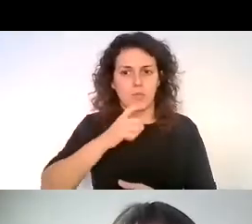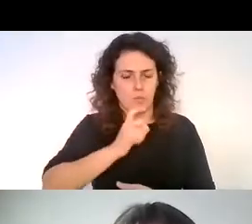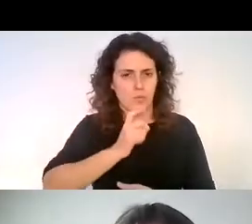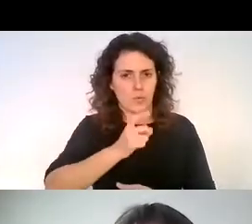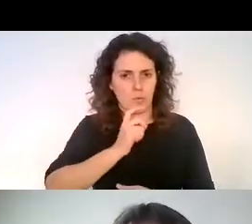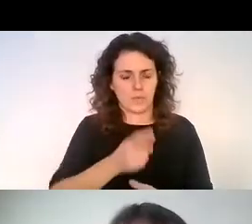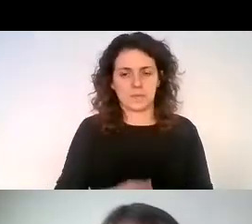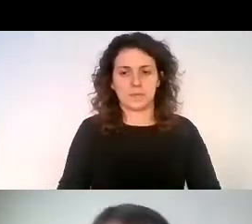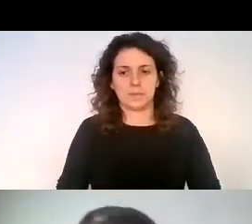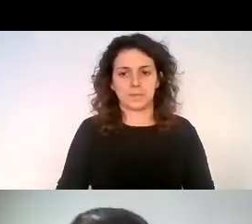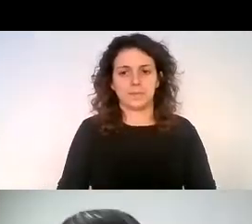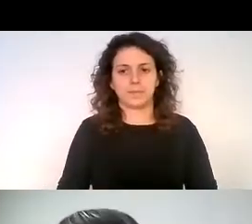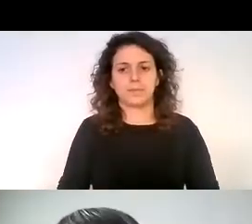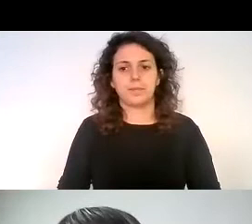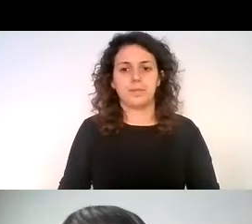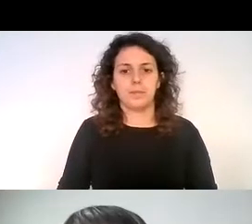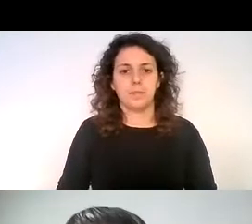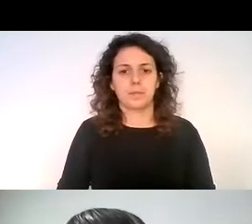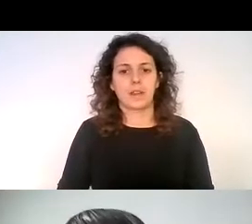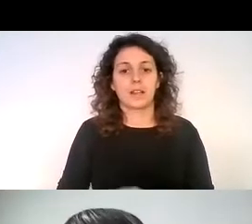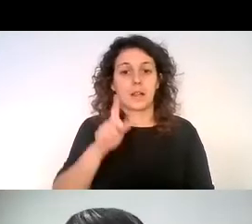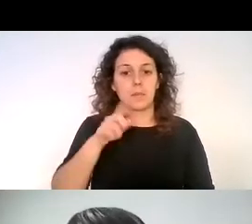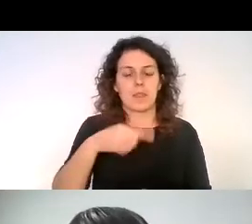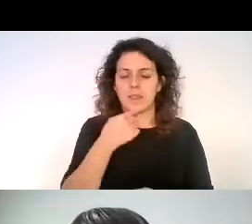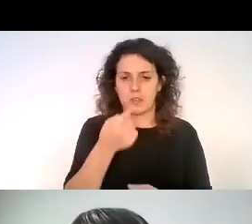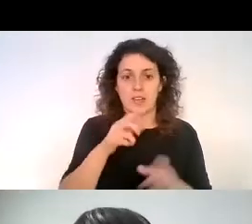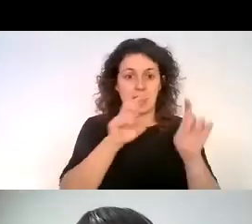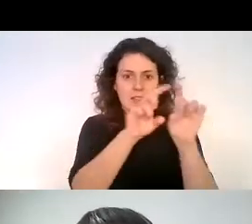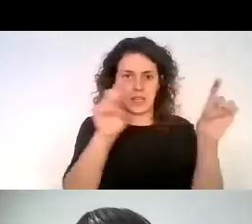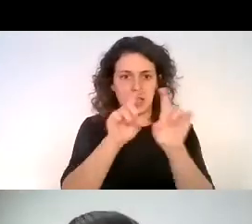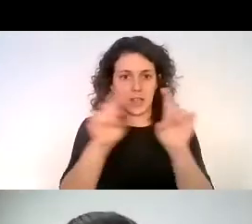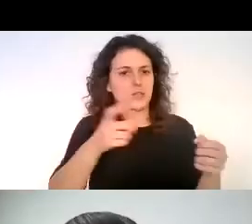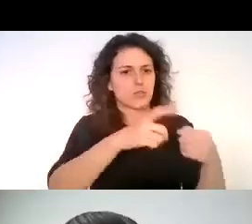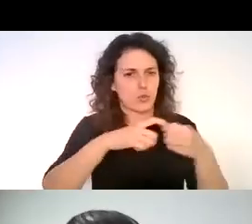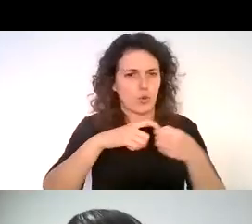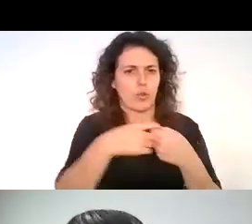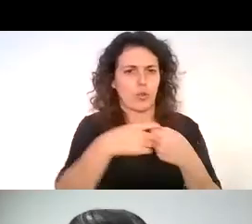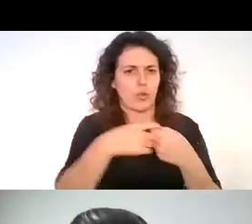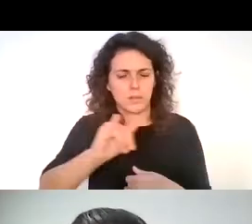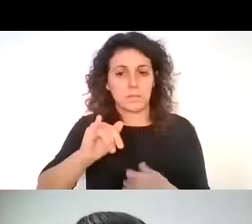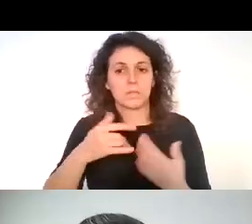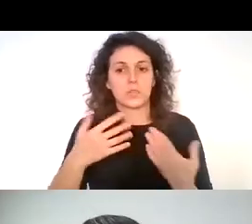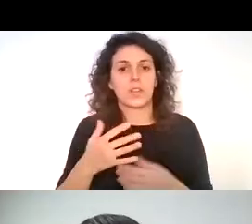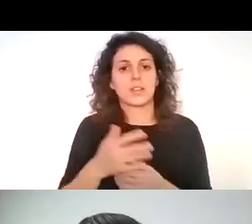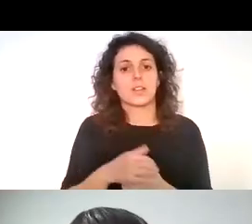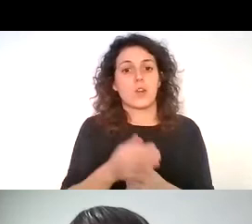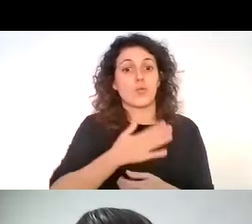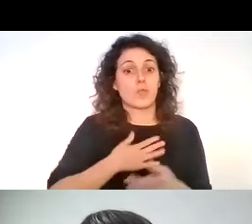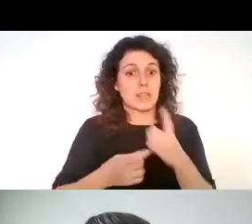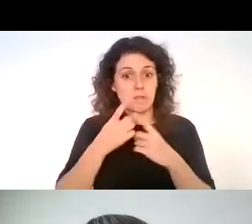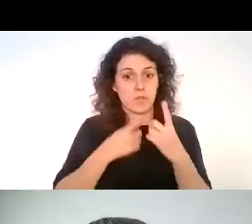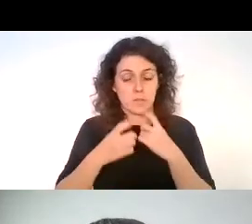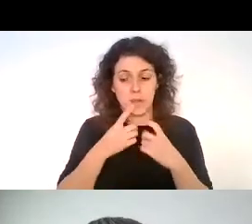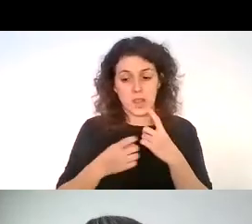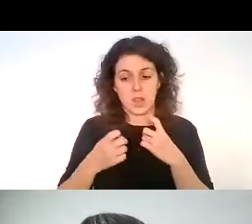nosotros. Y reitero, las entidades tienen muchos socios, por lo tanto, simplemente que nos hagan llegar nuestra información a sus